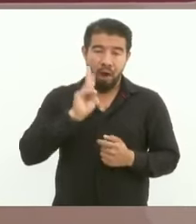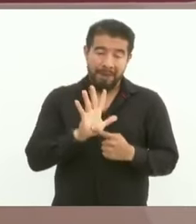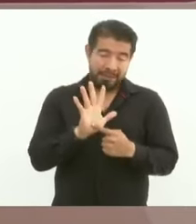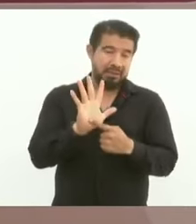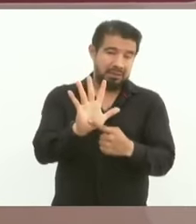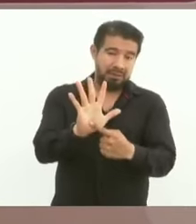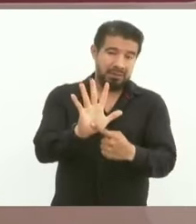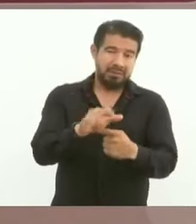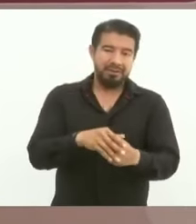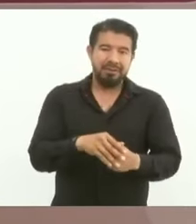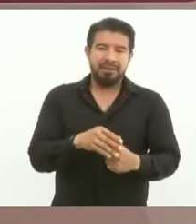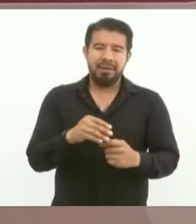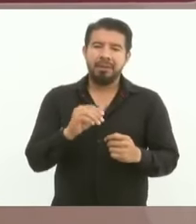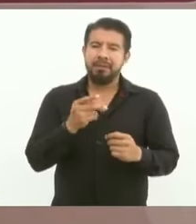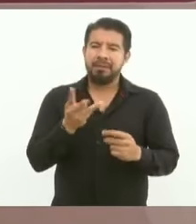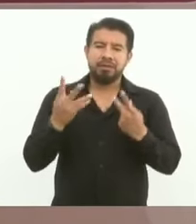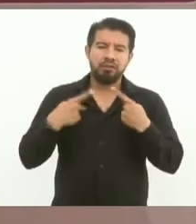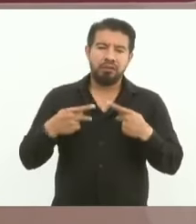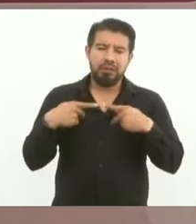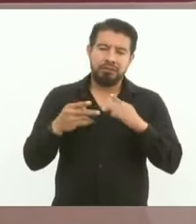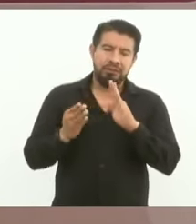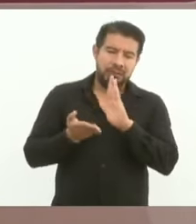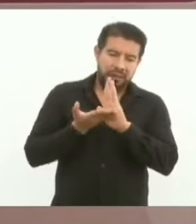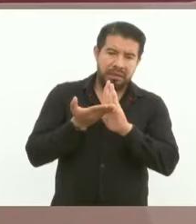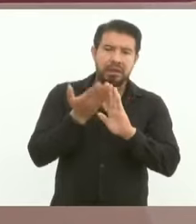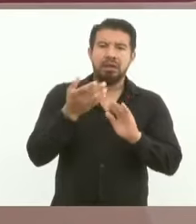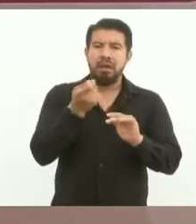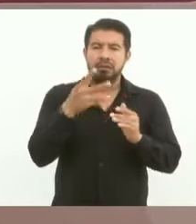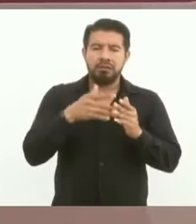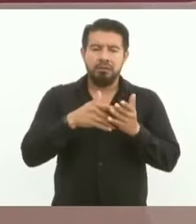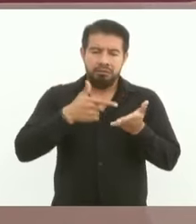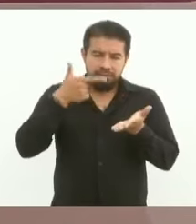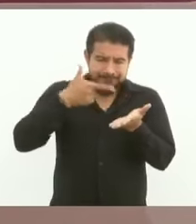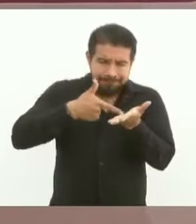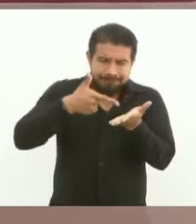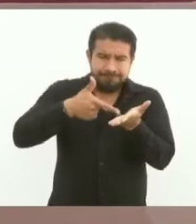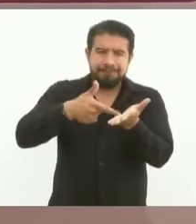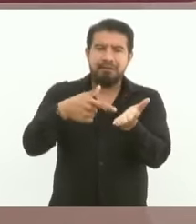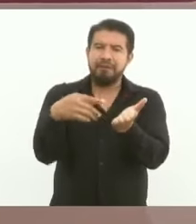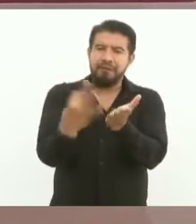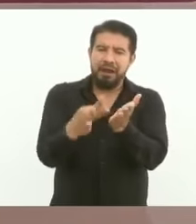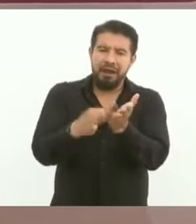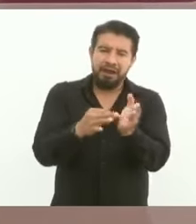Los albañiles, los fierreros, los soldadores, todo.